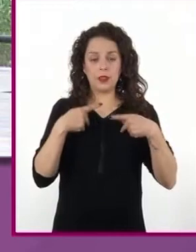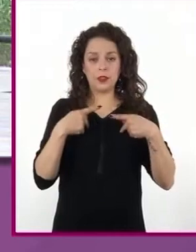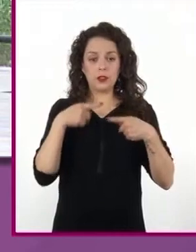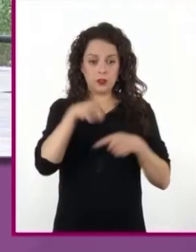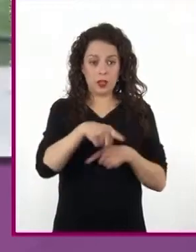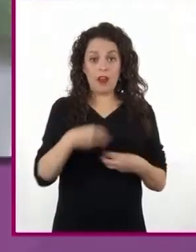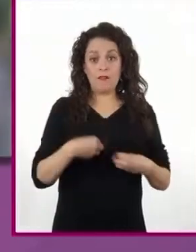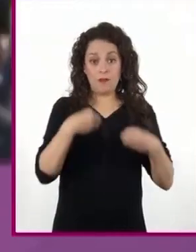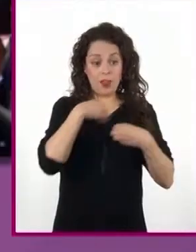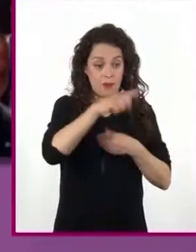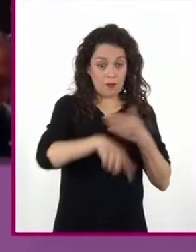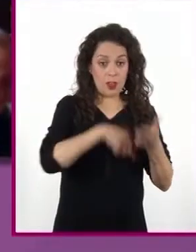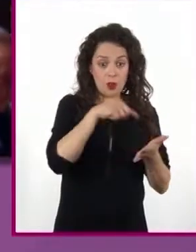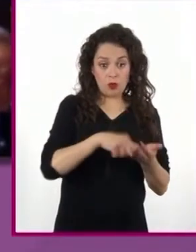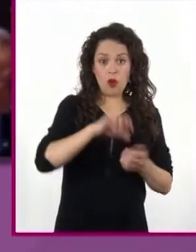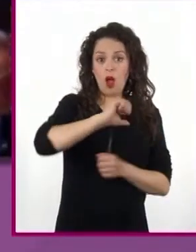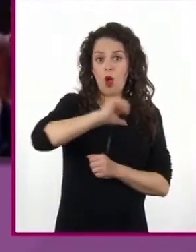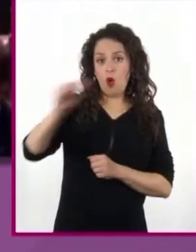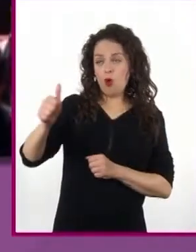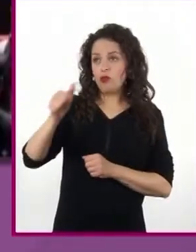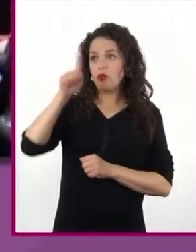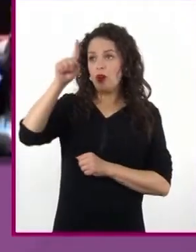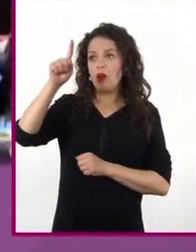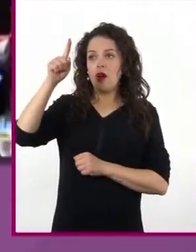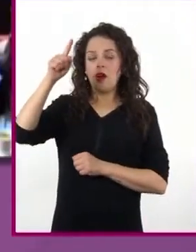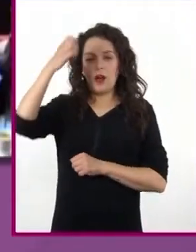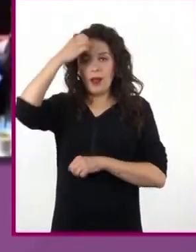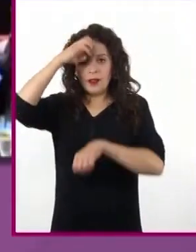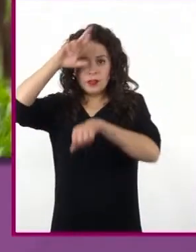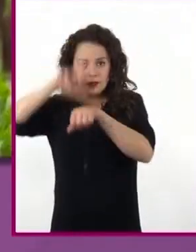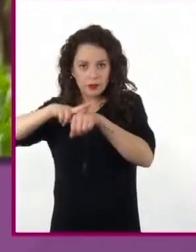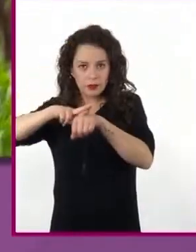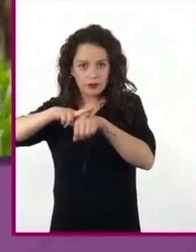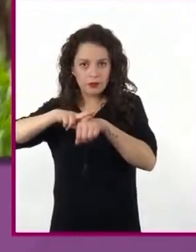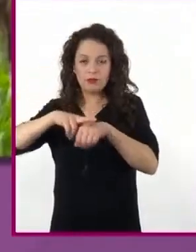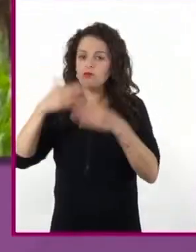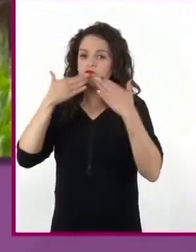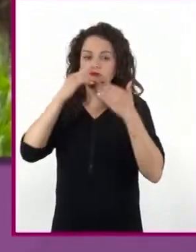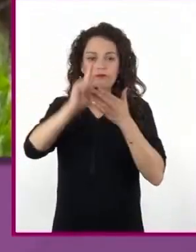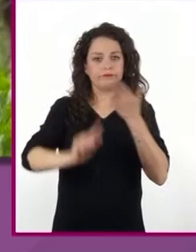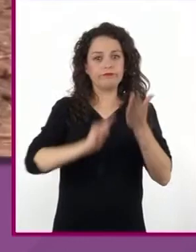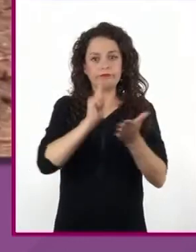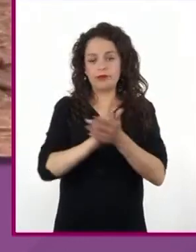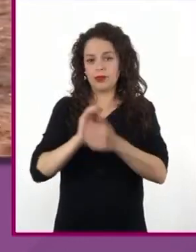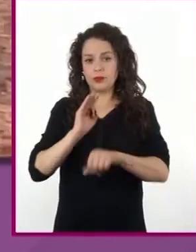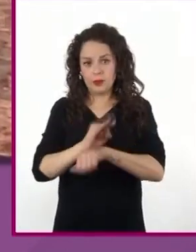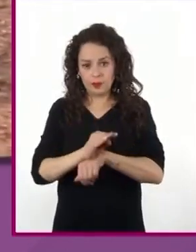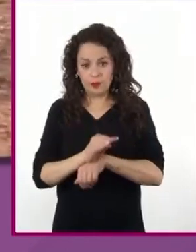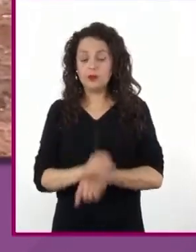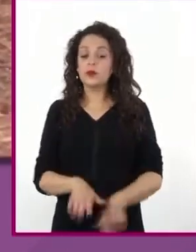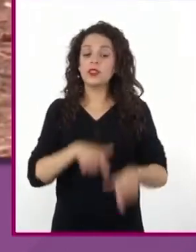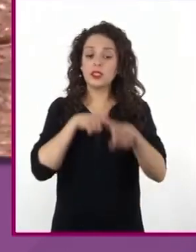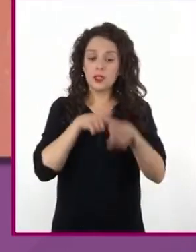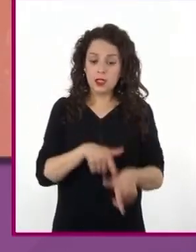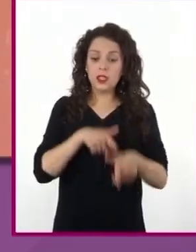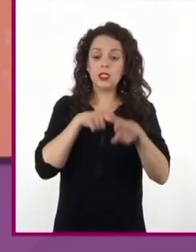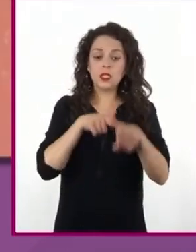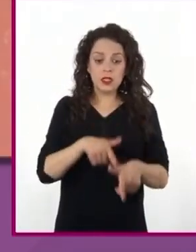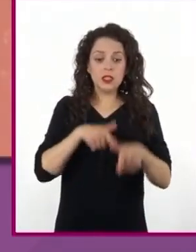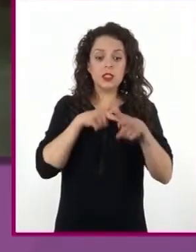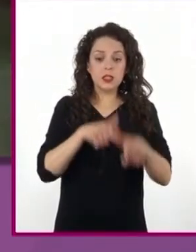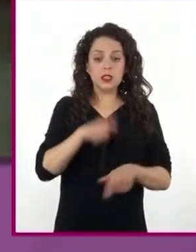ante las leyes. La legislación en conjunto se ha modificado y sigue haciéndolo para evitar que estas